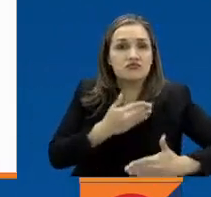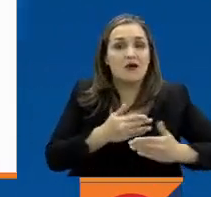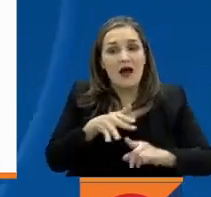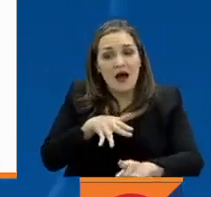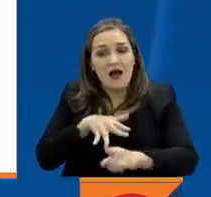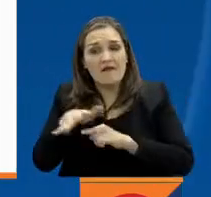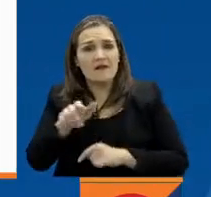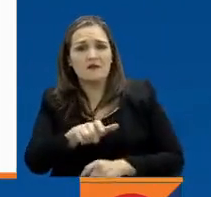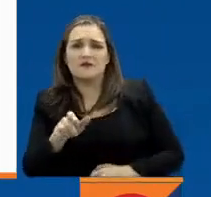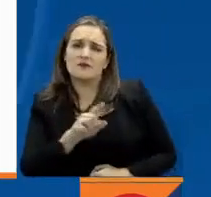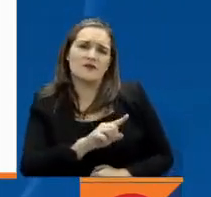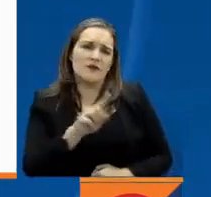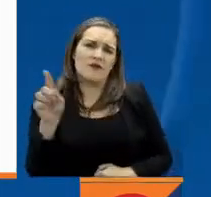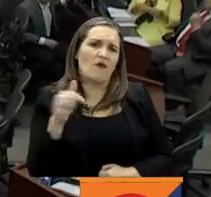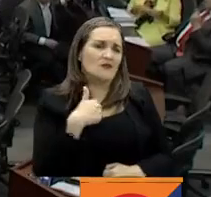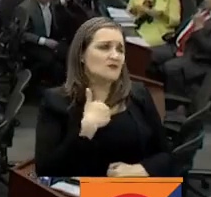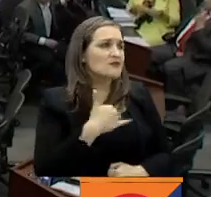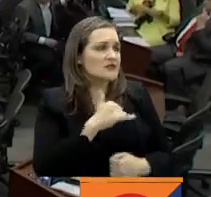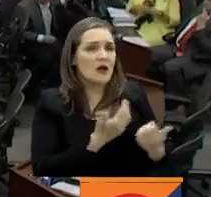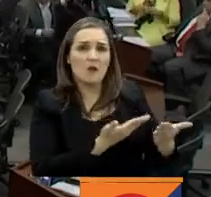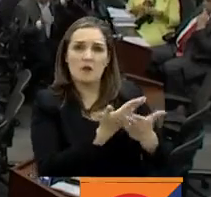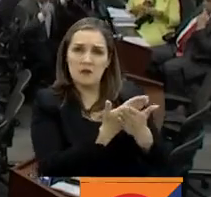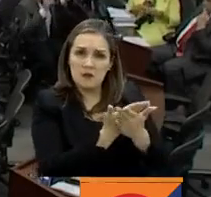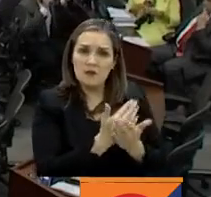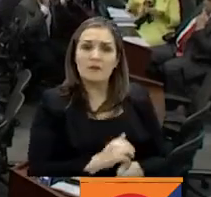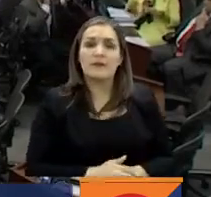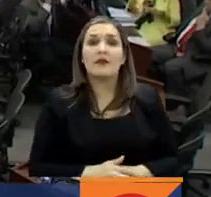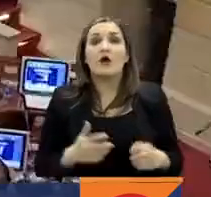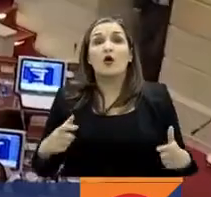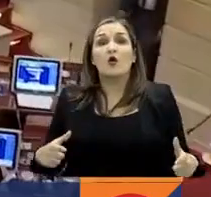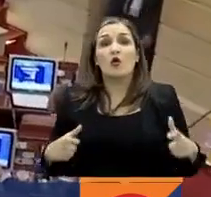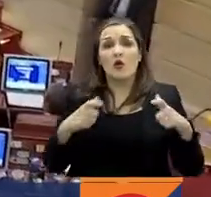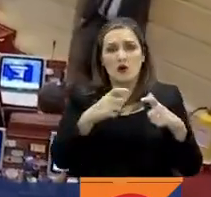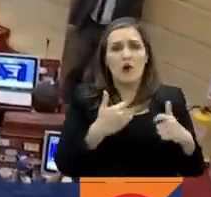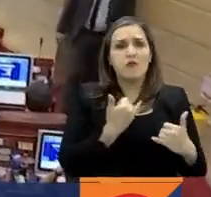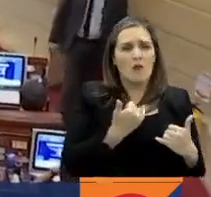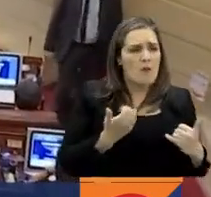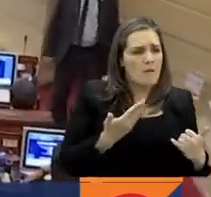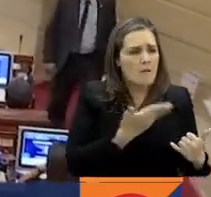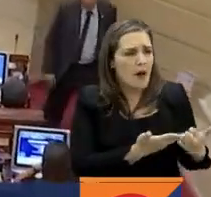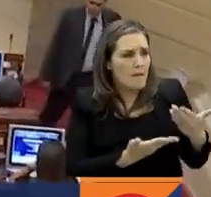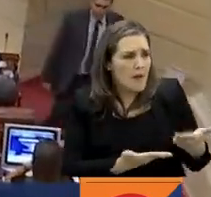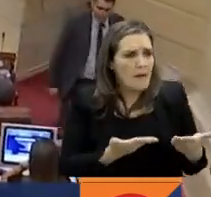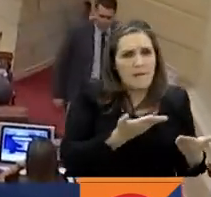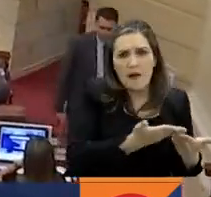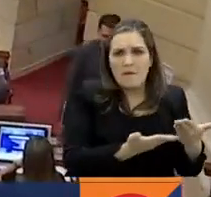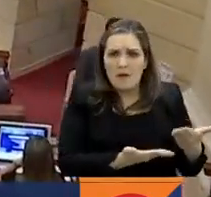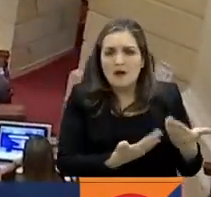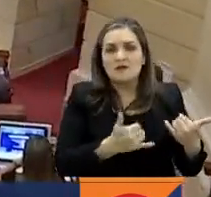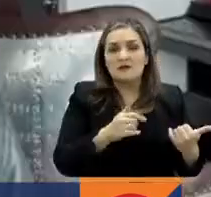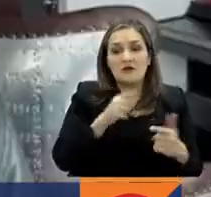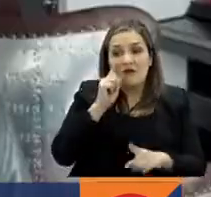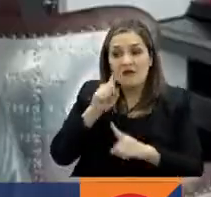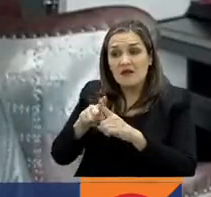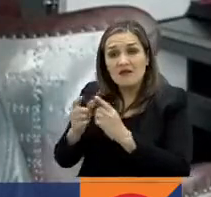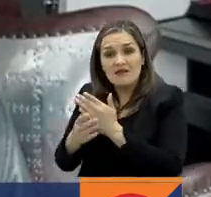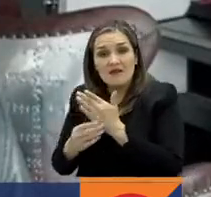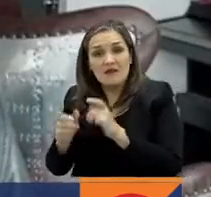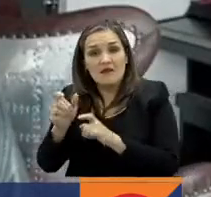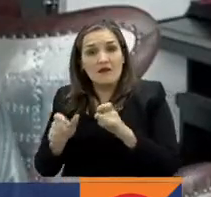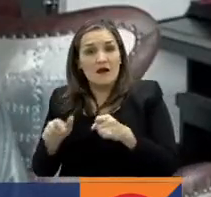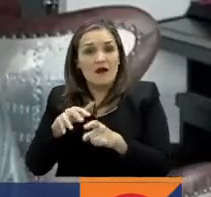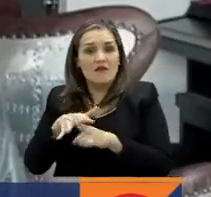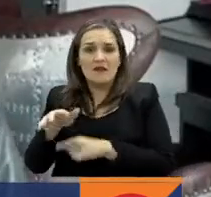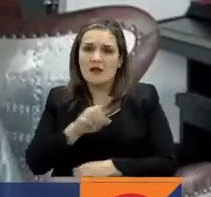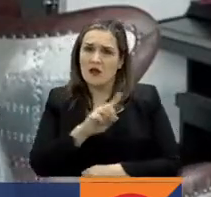los vulnerables o la recuperación económica. En el Congreso ya hay propuestas para evitar que el aumento del combustible afecte a las clases bajas. Por eso